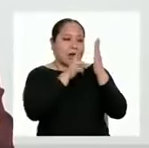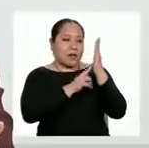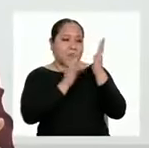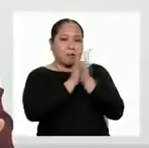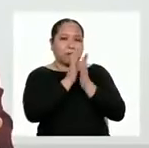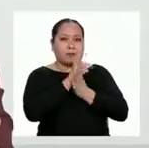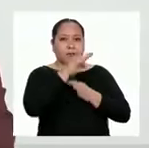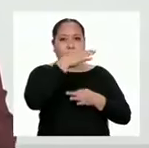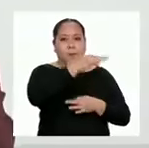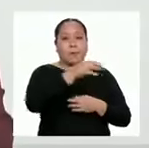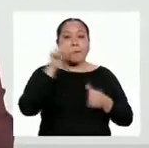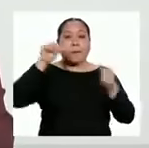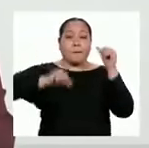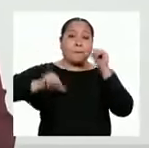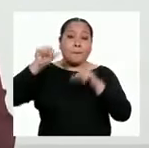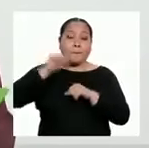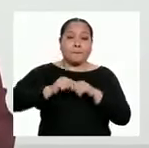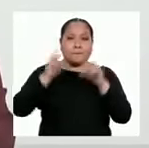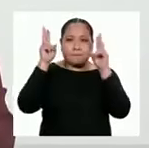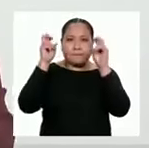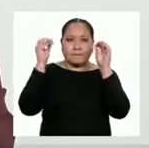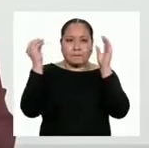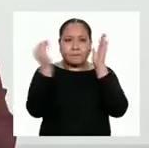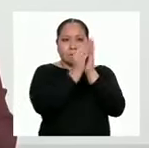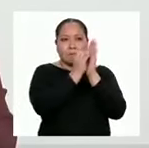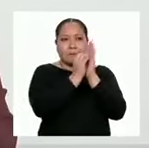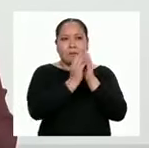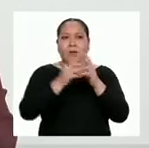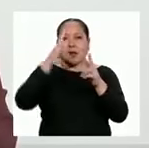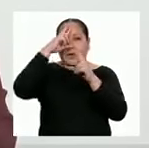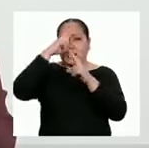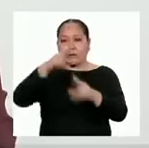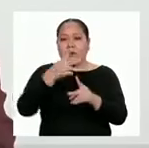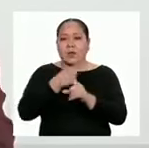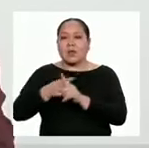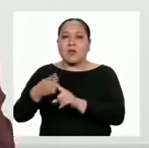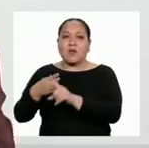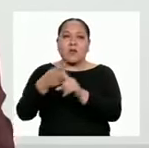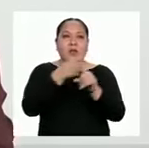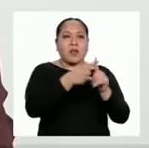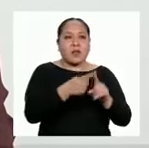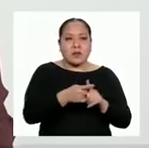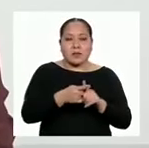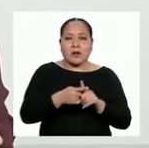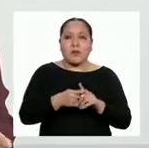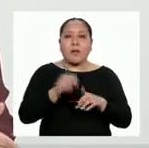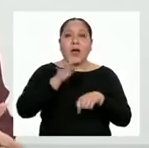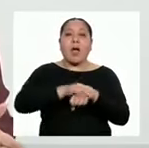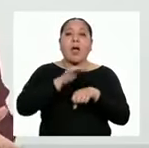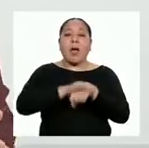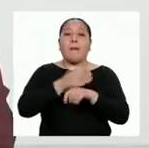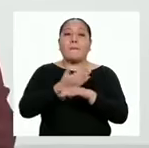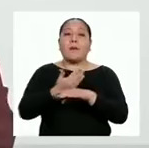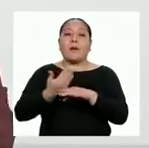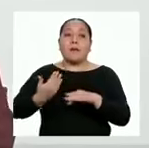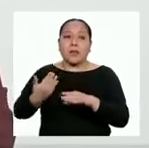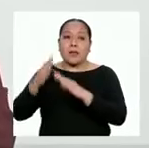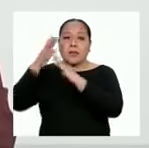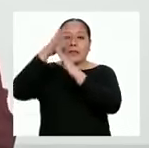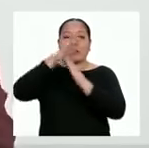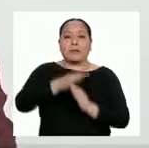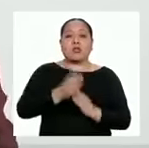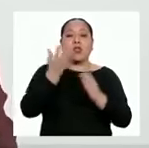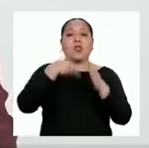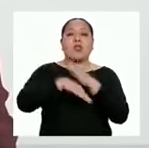siguiente artículo científico titulado Respeto a la diversidad para prevenir la discriminación en las